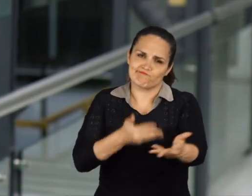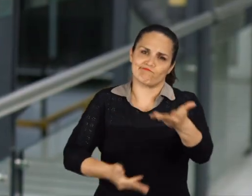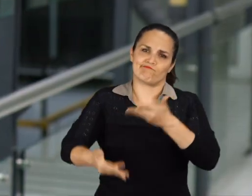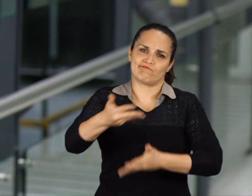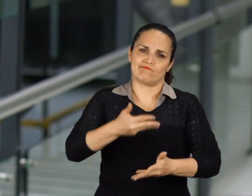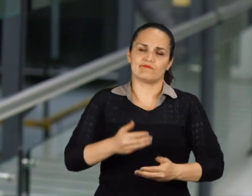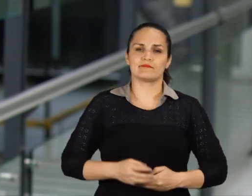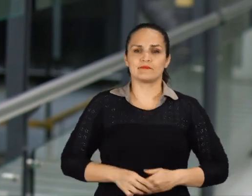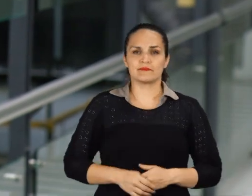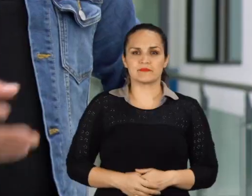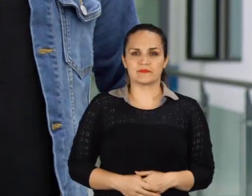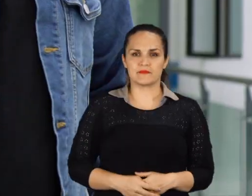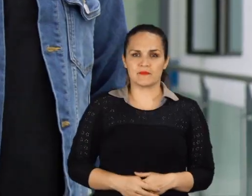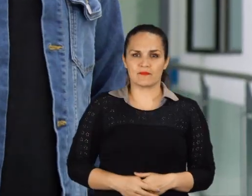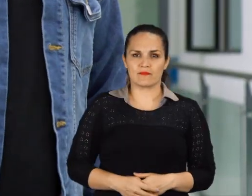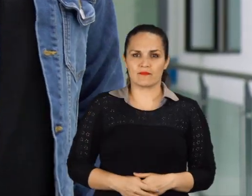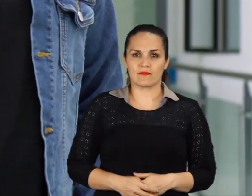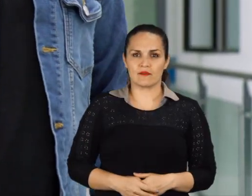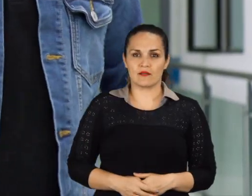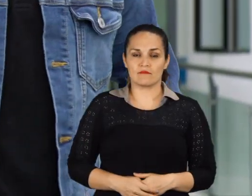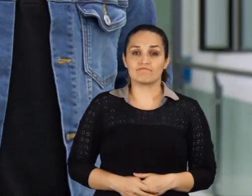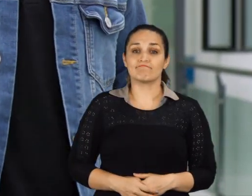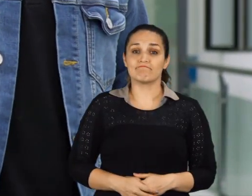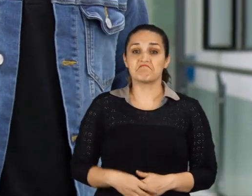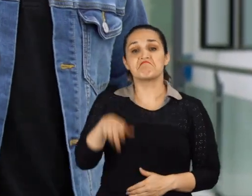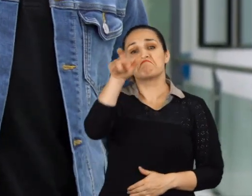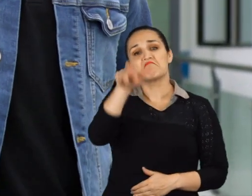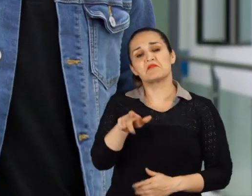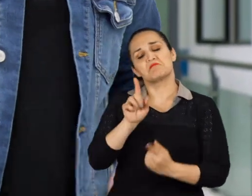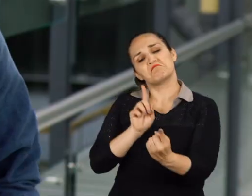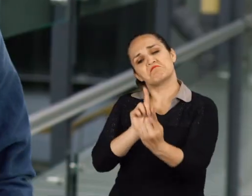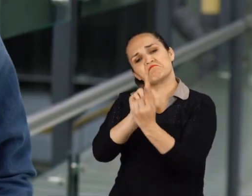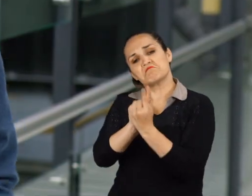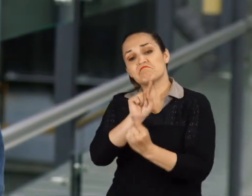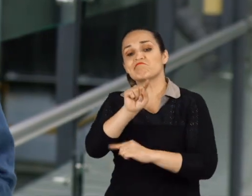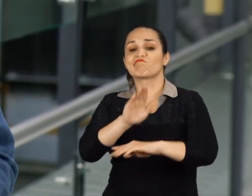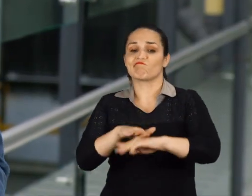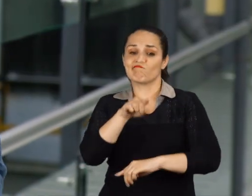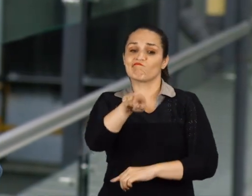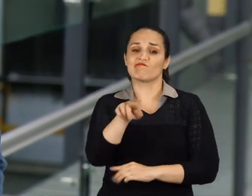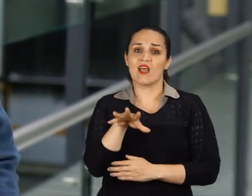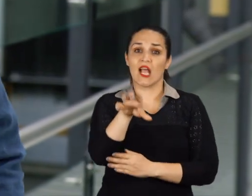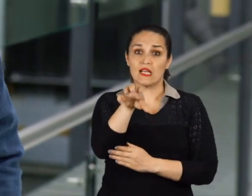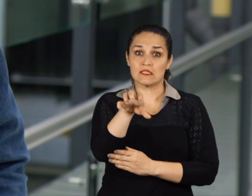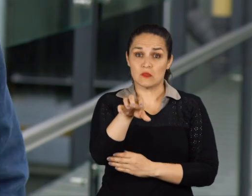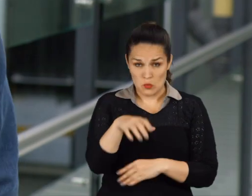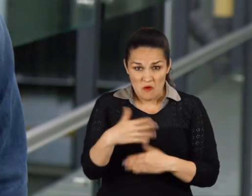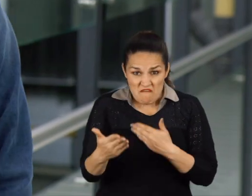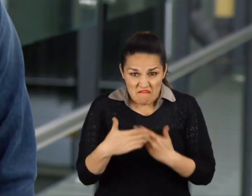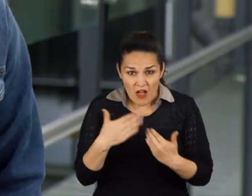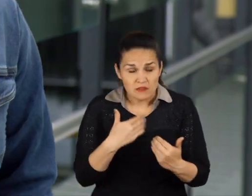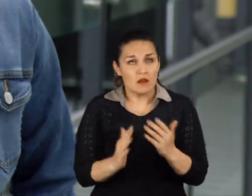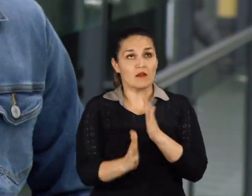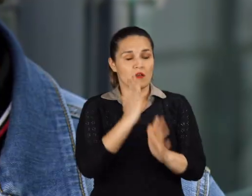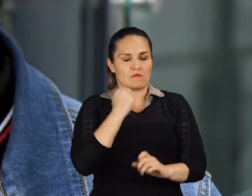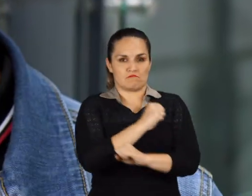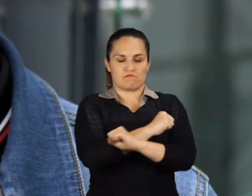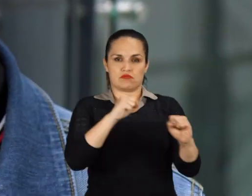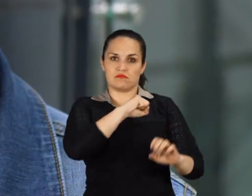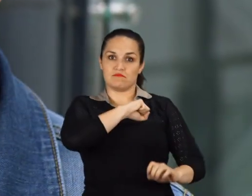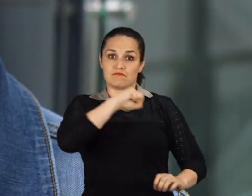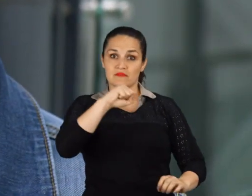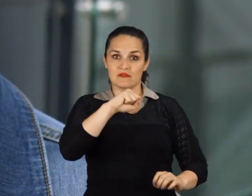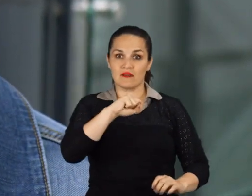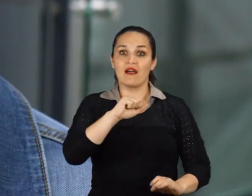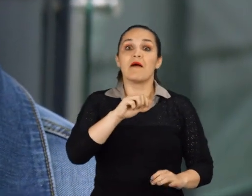Ser diagnosticados con cáncer siempre será una noticia difícil de recibir, pero cuando se trata de niños o niñas, de nuestros hijos, es